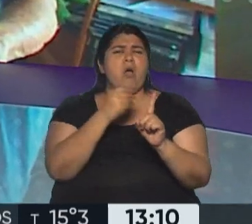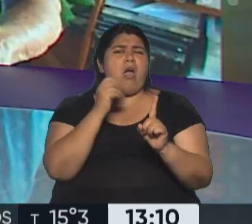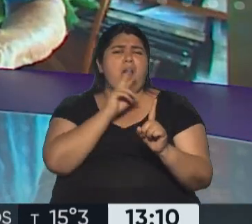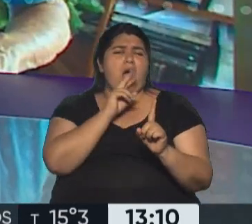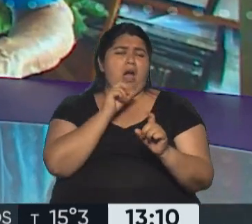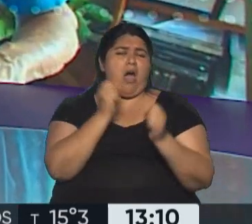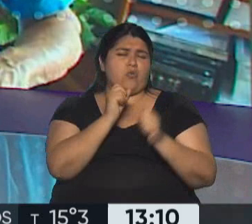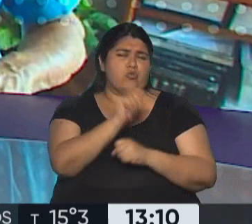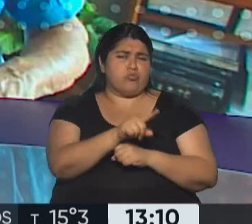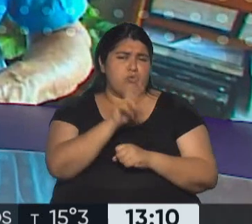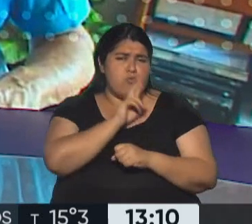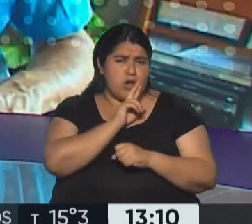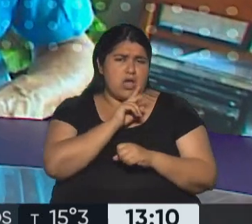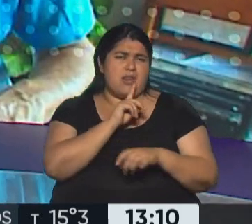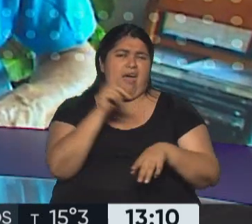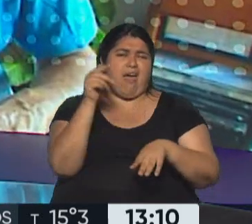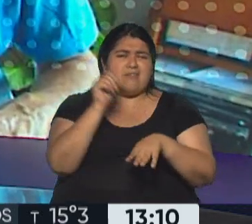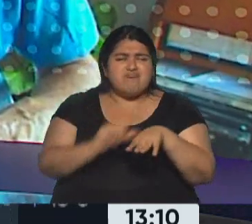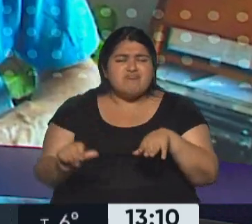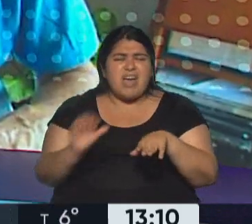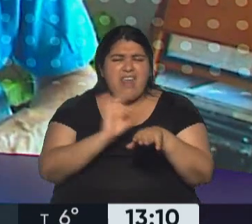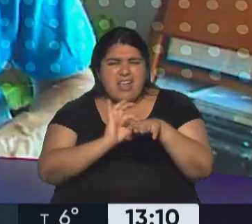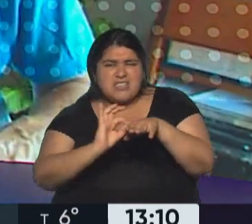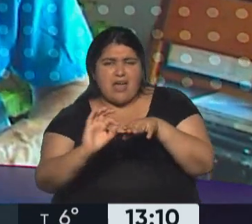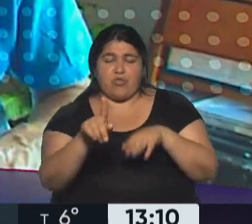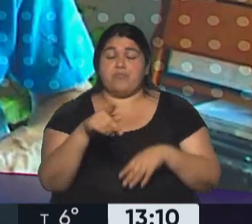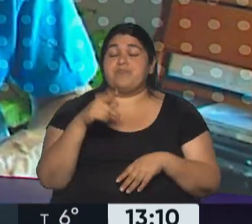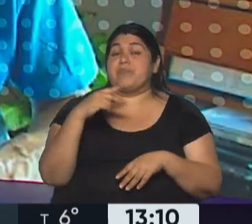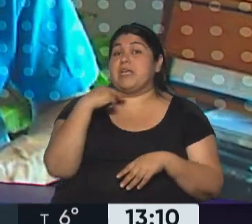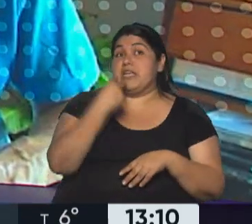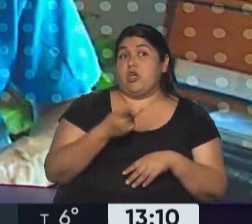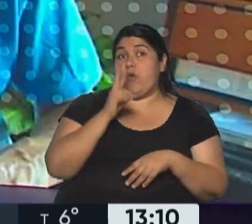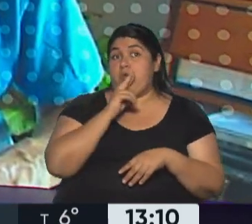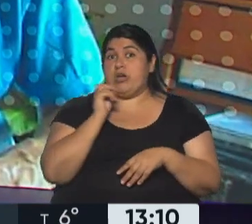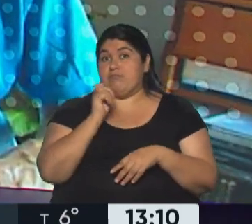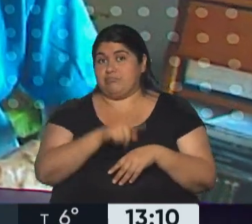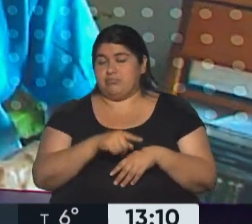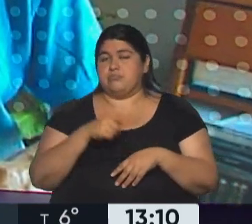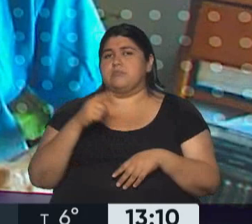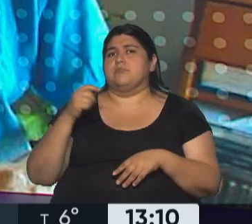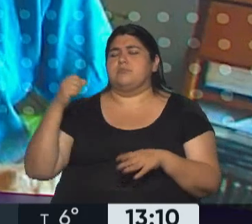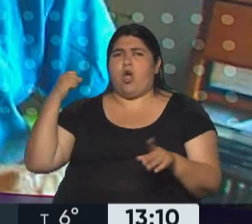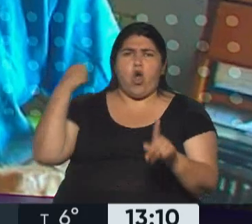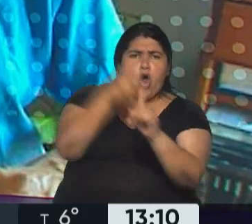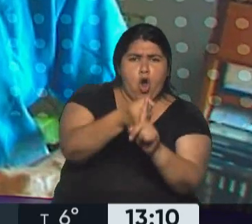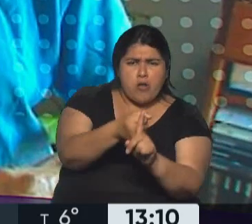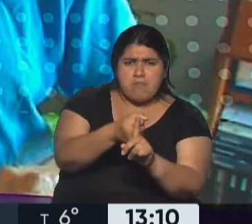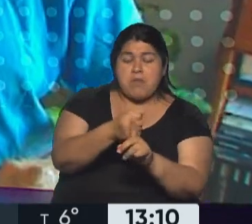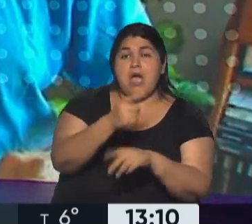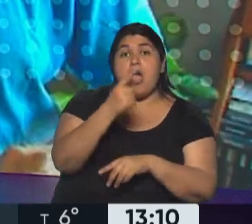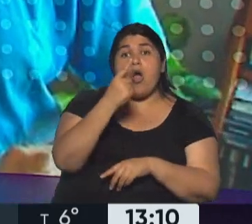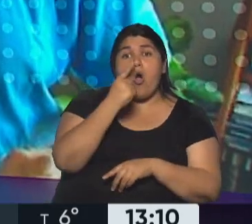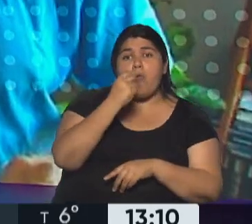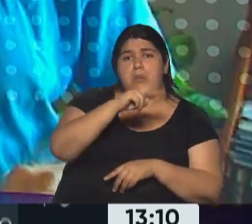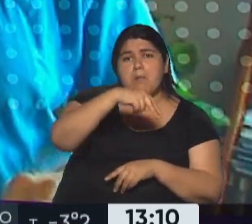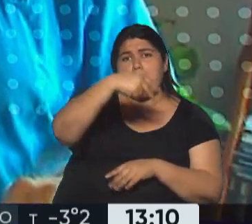el que estaba estacionado allí en esa playa. Interviene un joven, hijo de la mujer, que lo golpea a tal punto que lo noquea, cae al piso